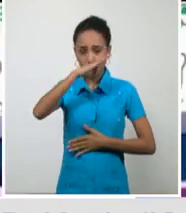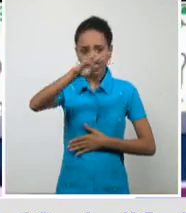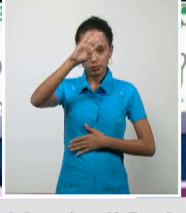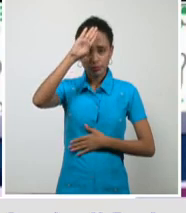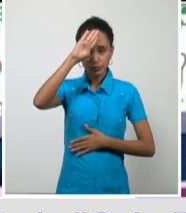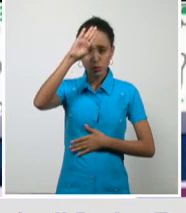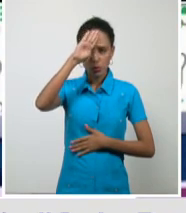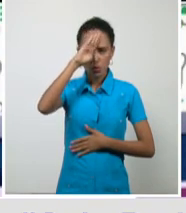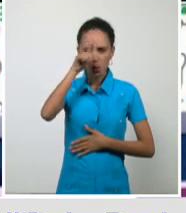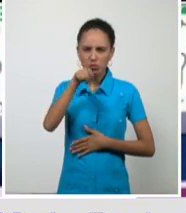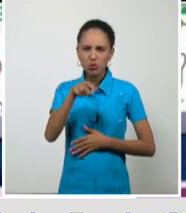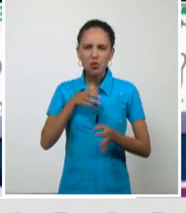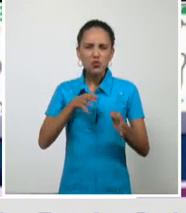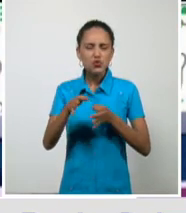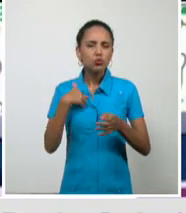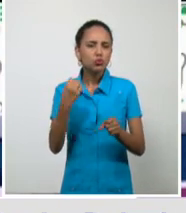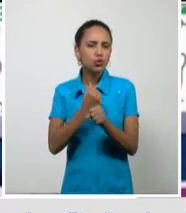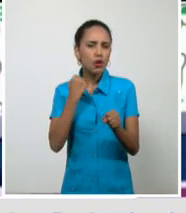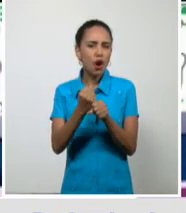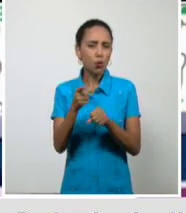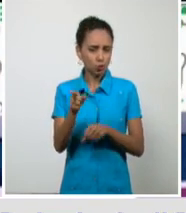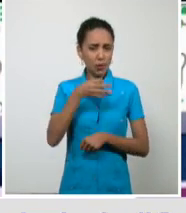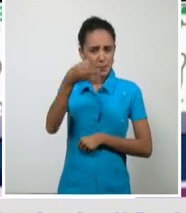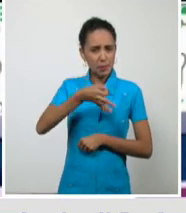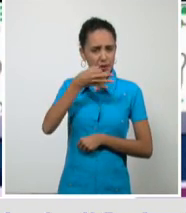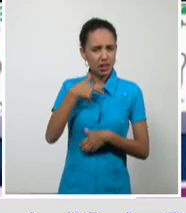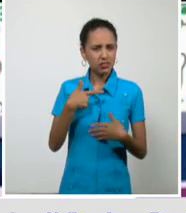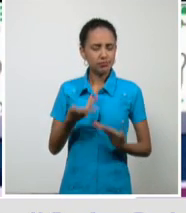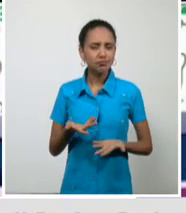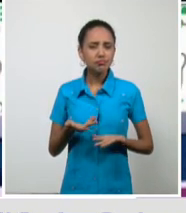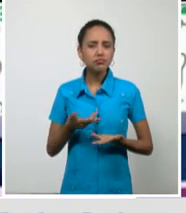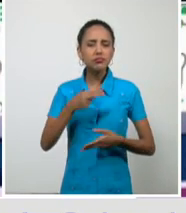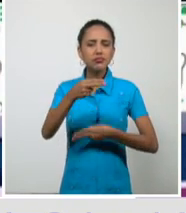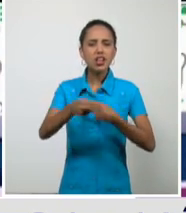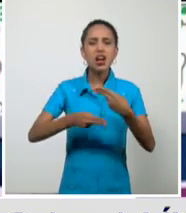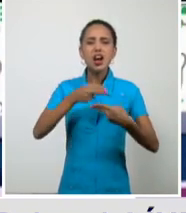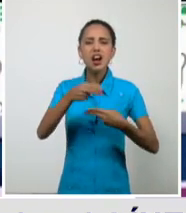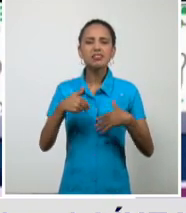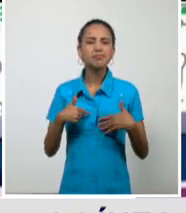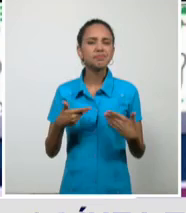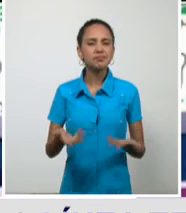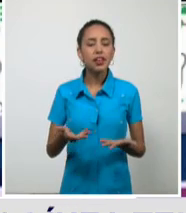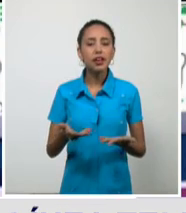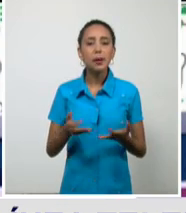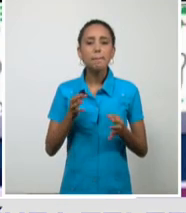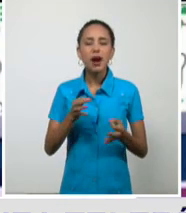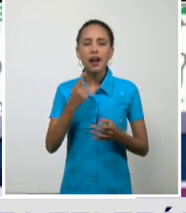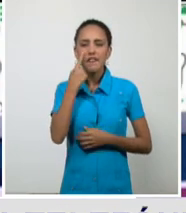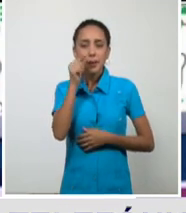sus funciones? Usted me comentaba acerca de acciones para el salvamento de los pacientes que estaban en el